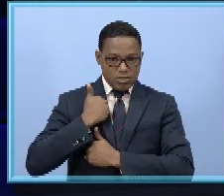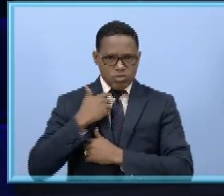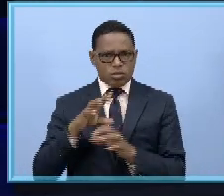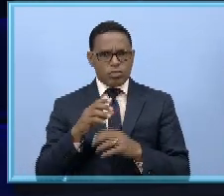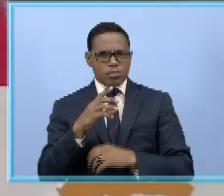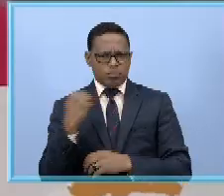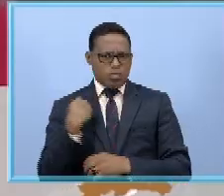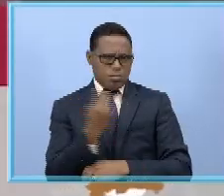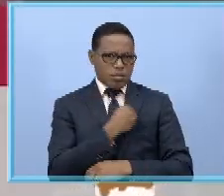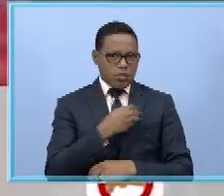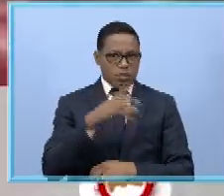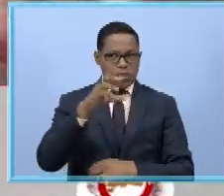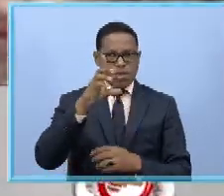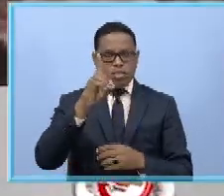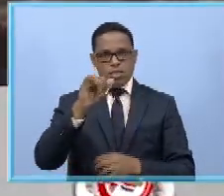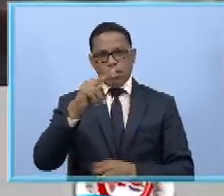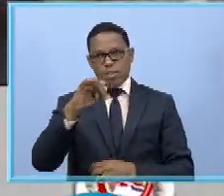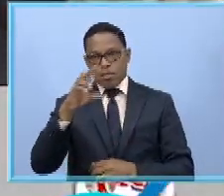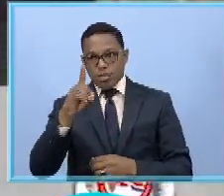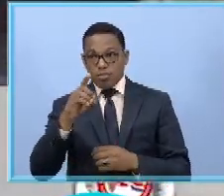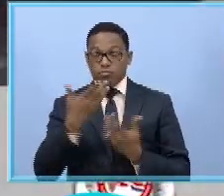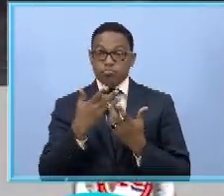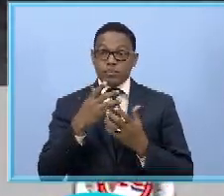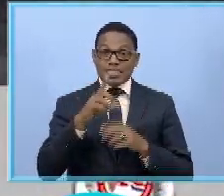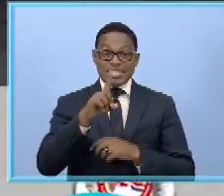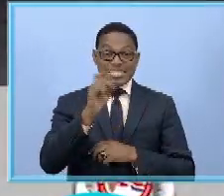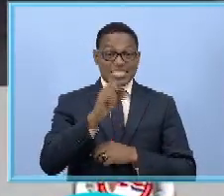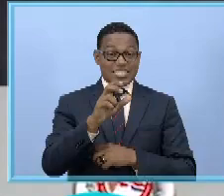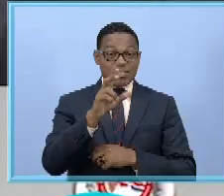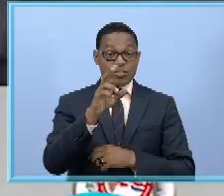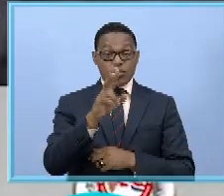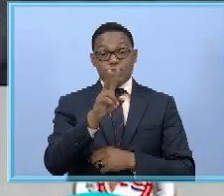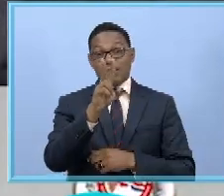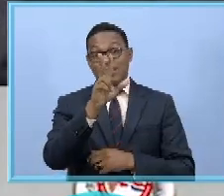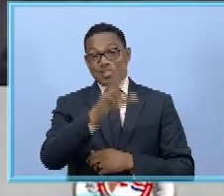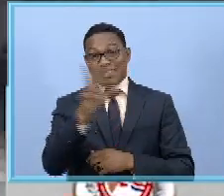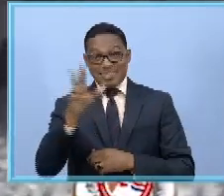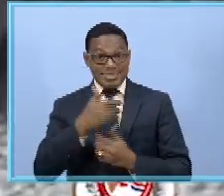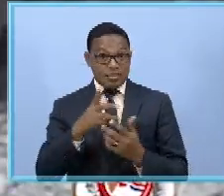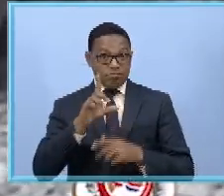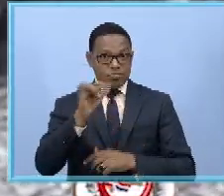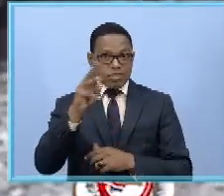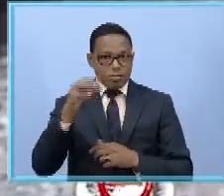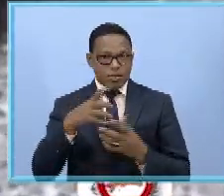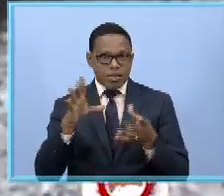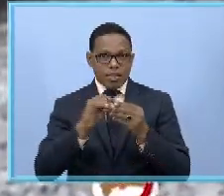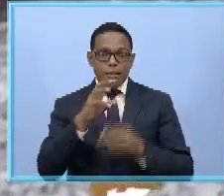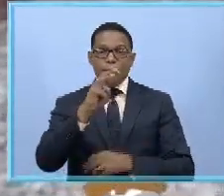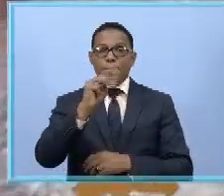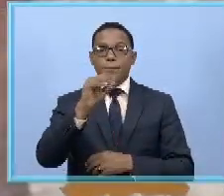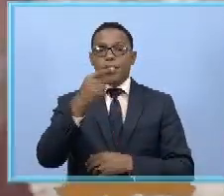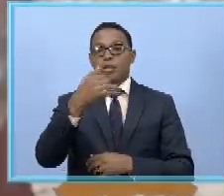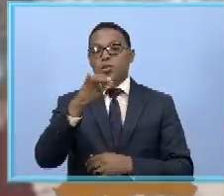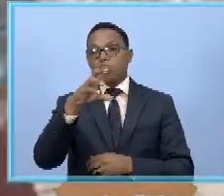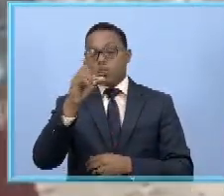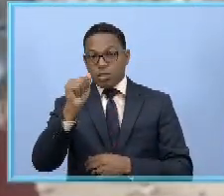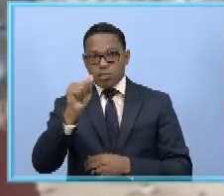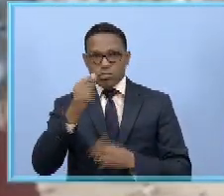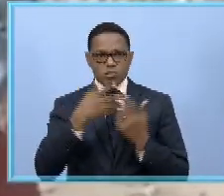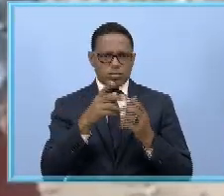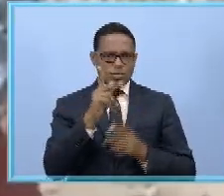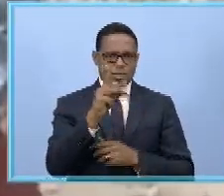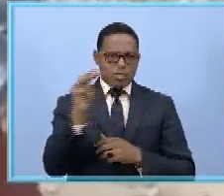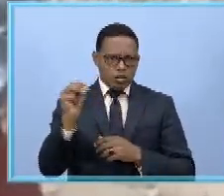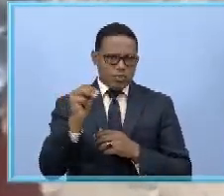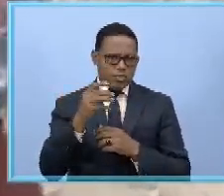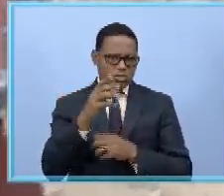de Control de Drogas incautaron 123 libras de marihuana. Dos operativos e interdicción desarrollados en el kilómetro 15 de la